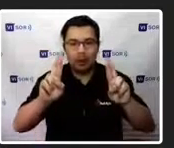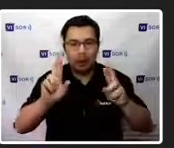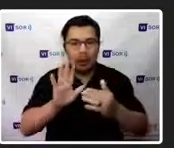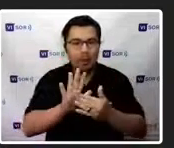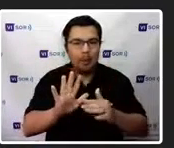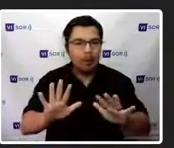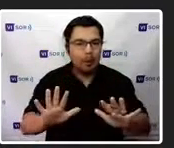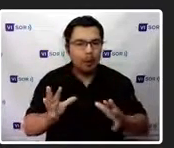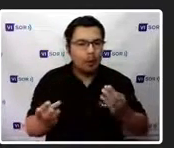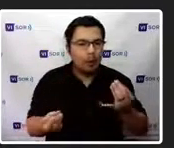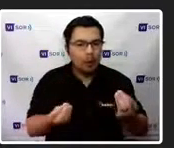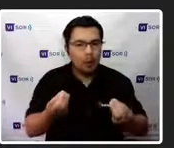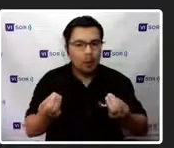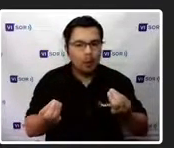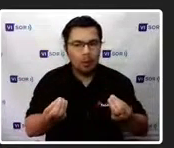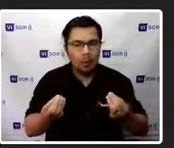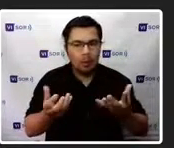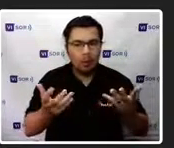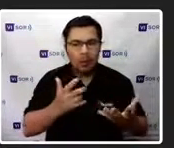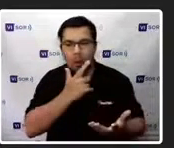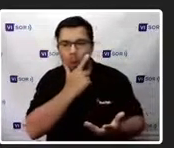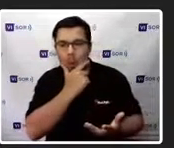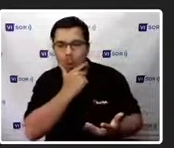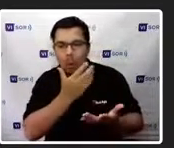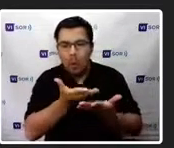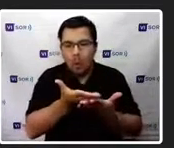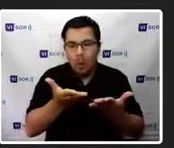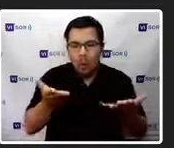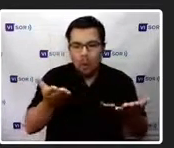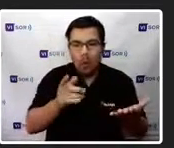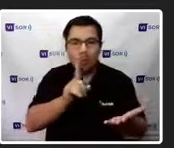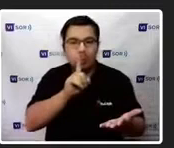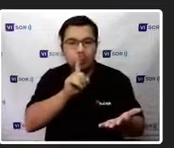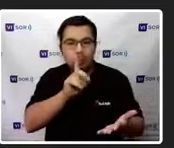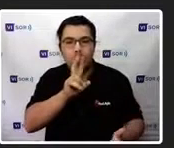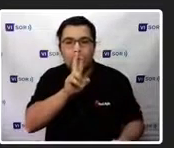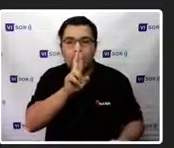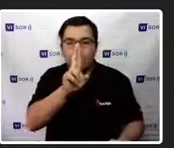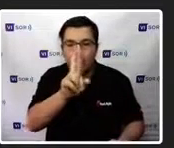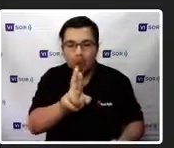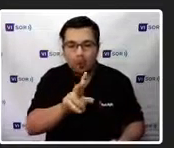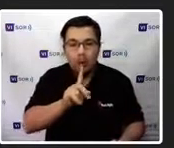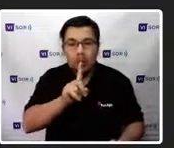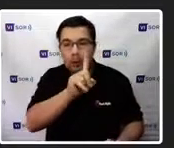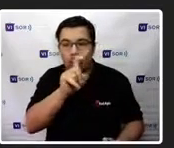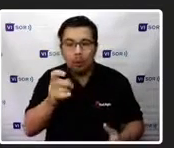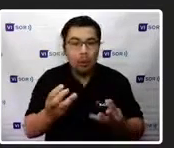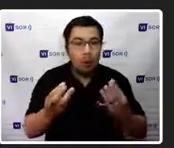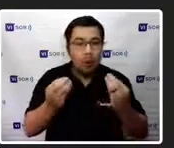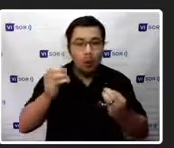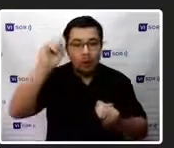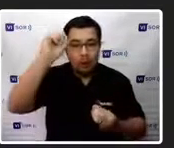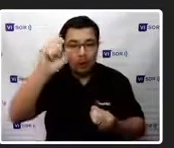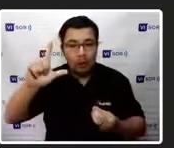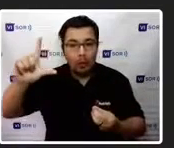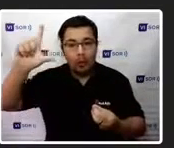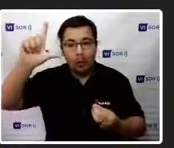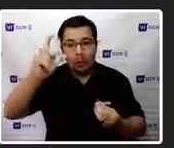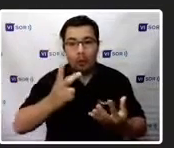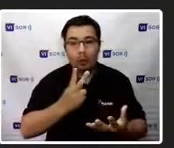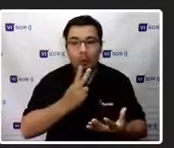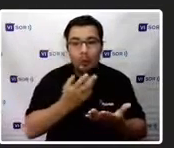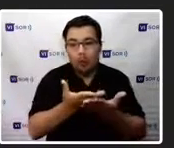llenar esas inquietudes y esas como dudas y preguntas que son muy lógicas a la altura de la vida en la cual ustedes están, donde